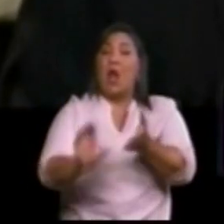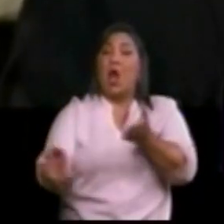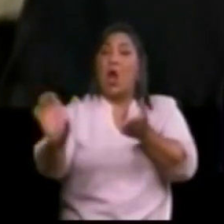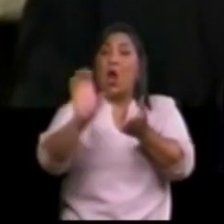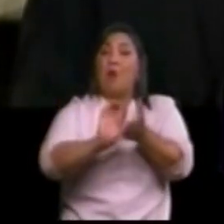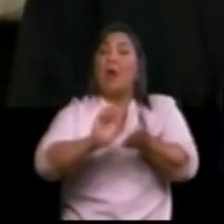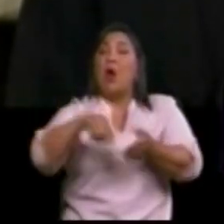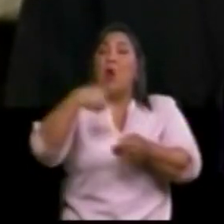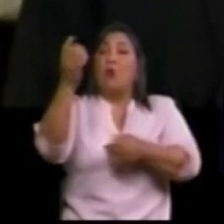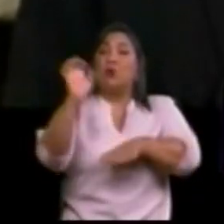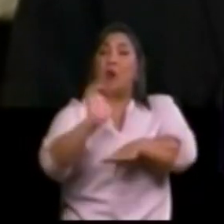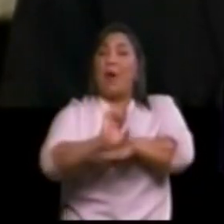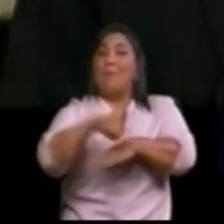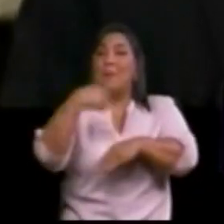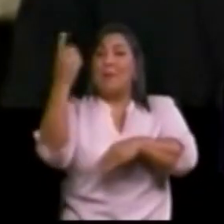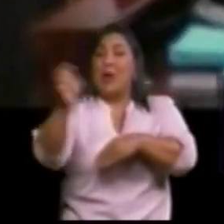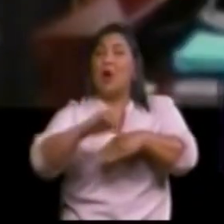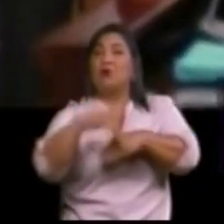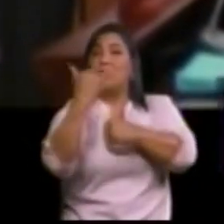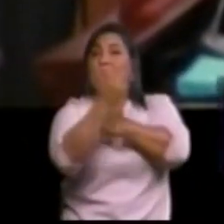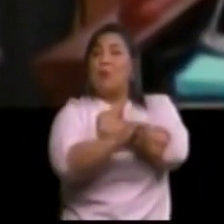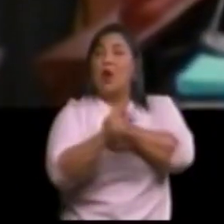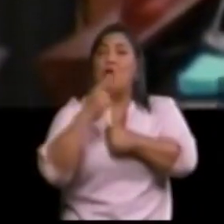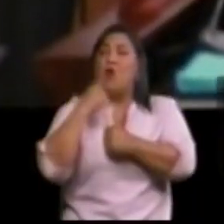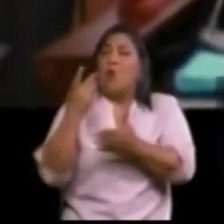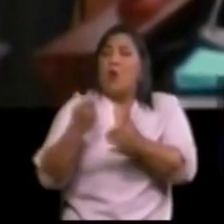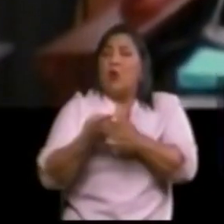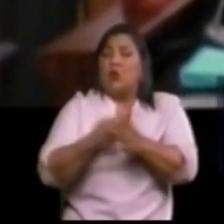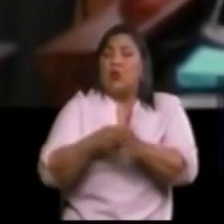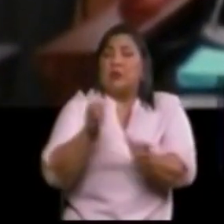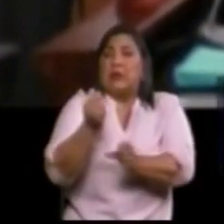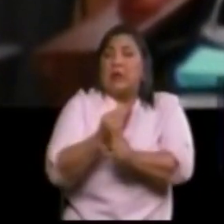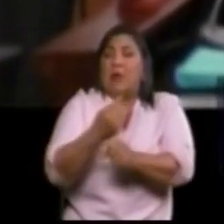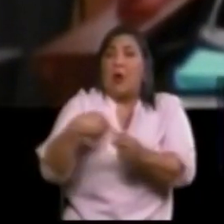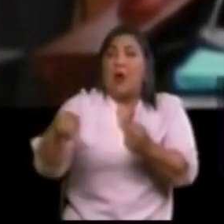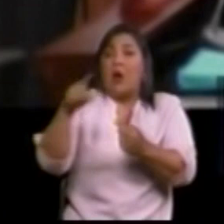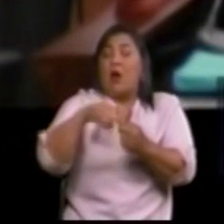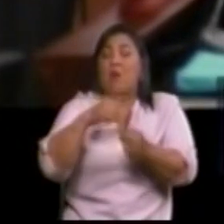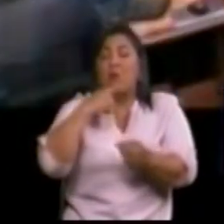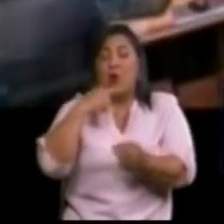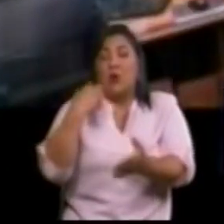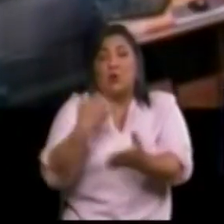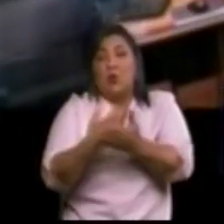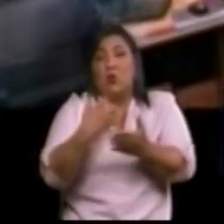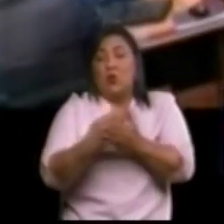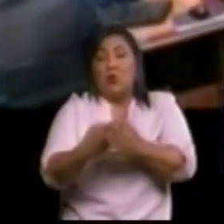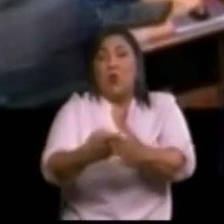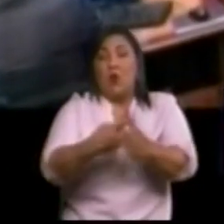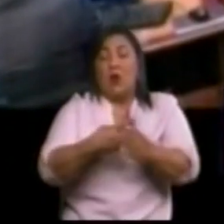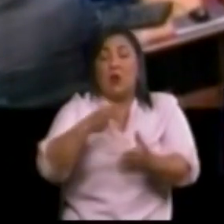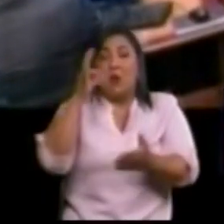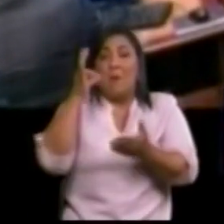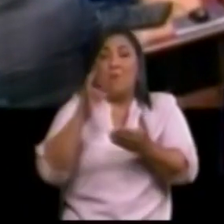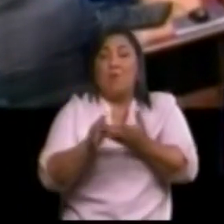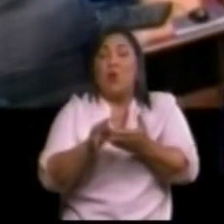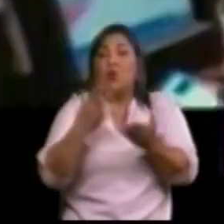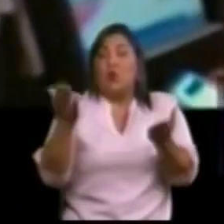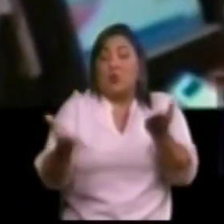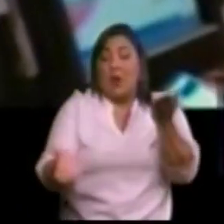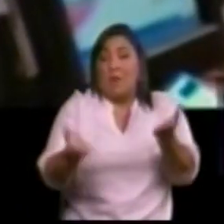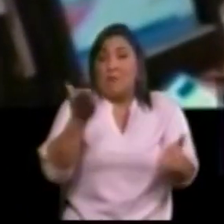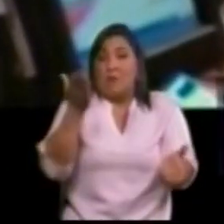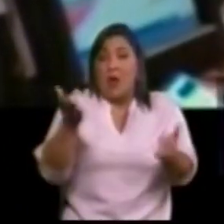del país y cómo se va a generar empleo. Pero este proyecto de ley económico urgente contiene algunos puntos donde al